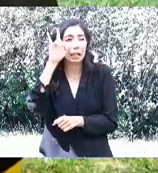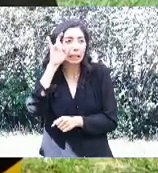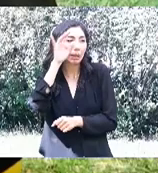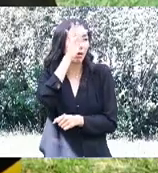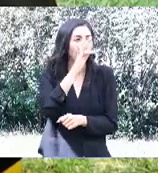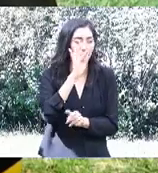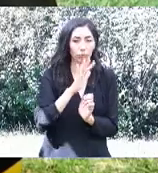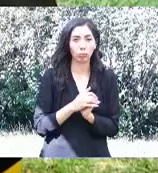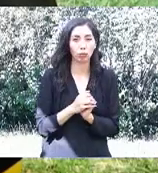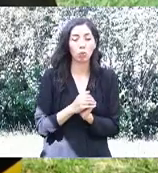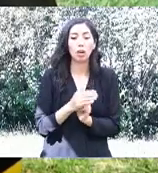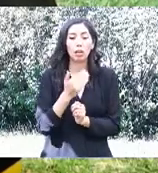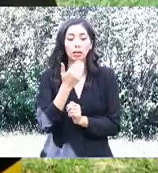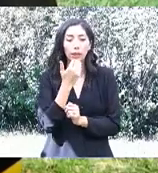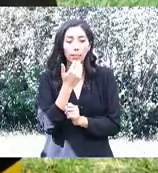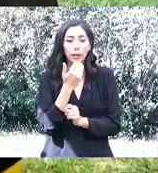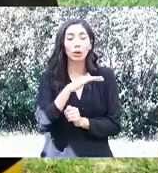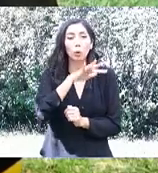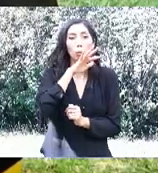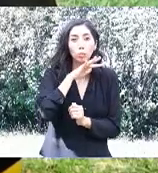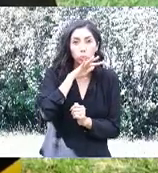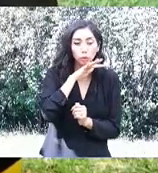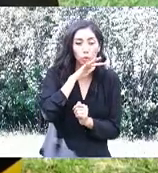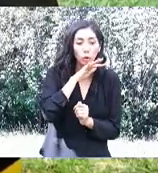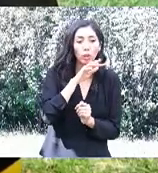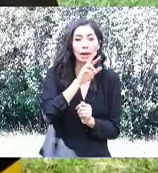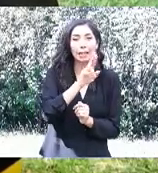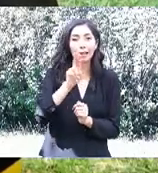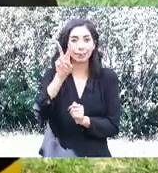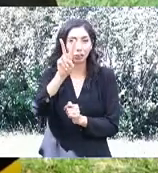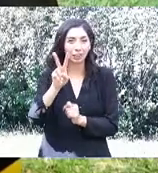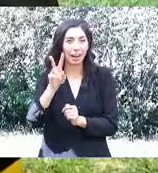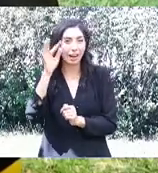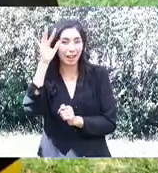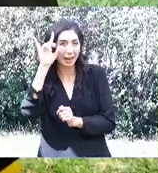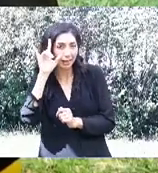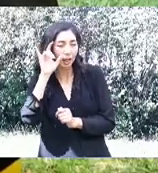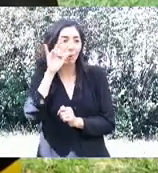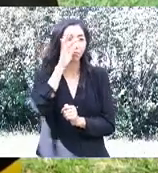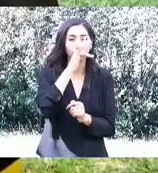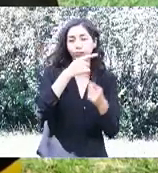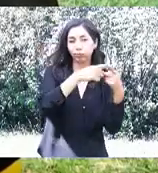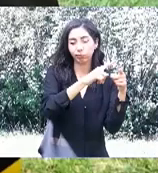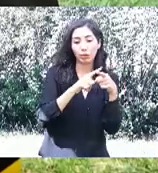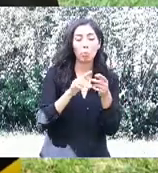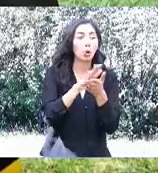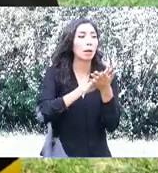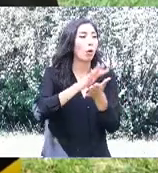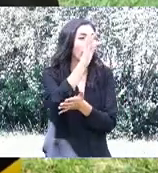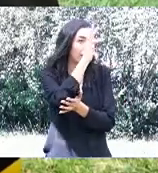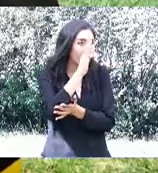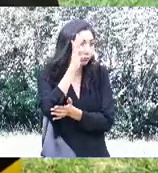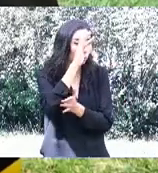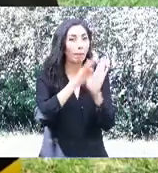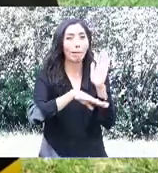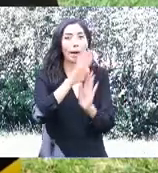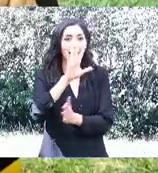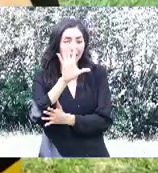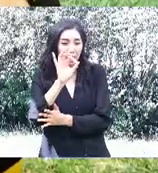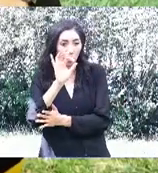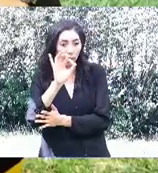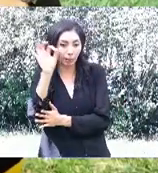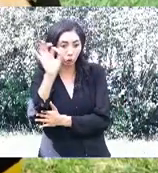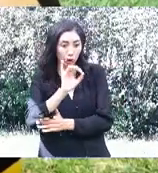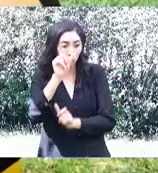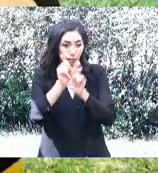incluso hasta en el hasta en el uso de las redes esto Es bien interesante pero no sé si ustedes sabían que en Facebook por ejemplo más del 50% de las personas que